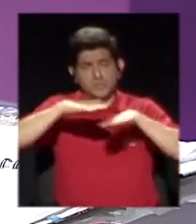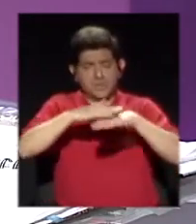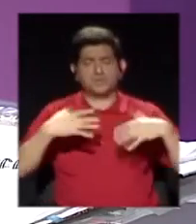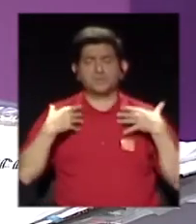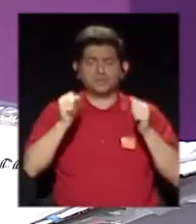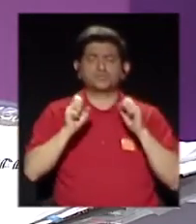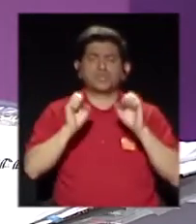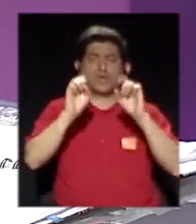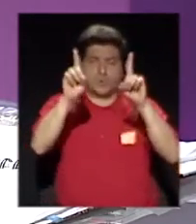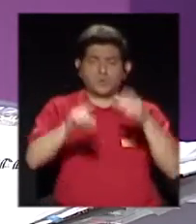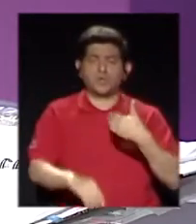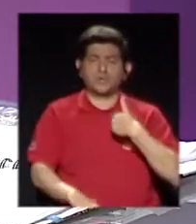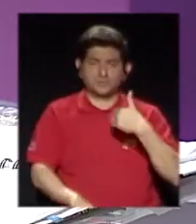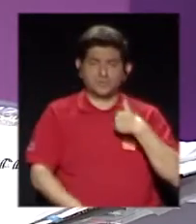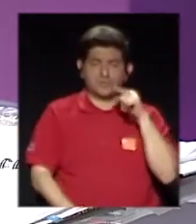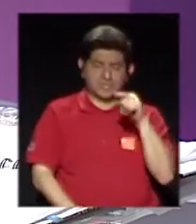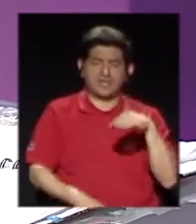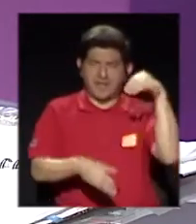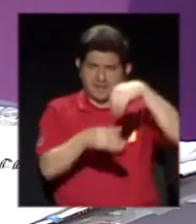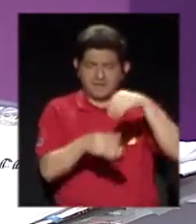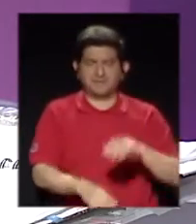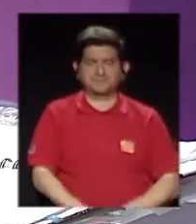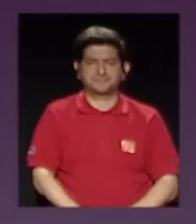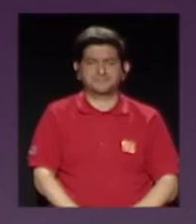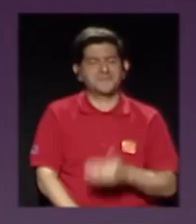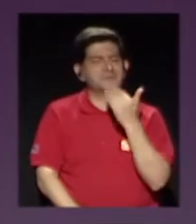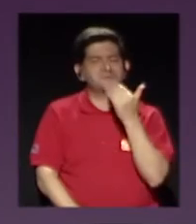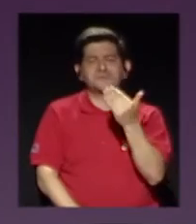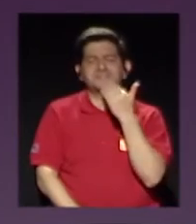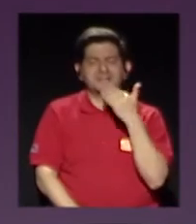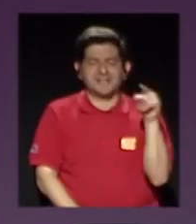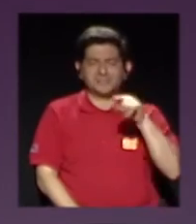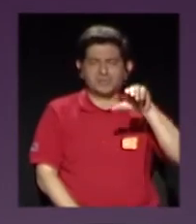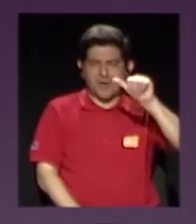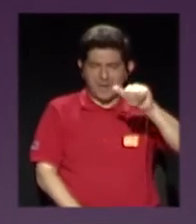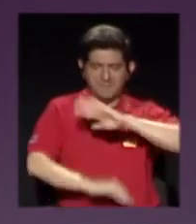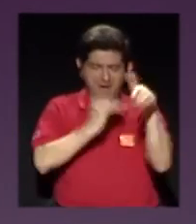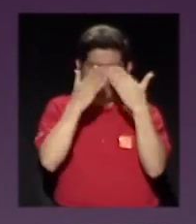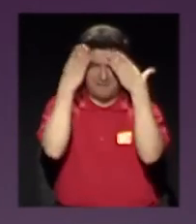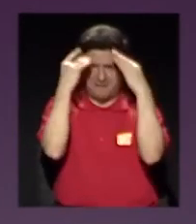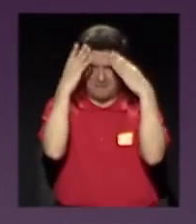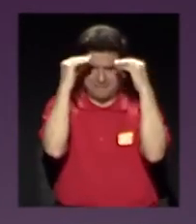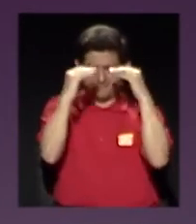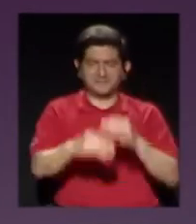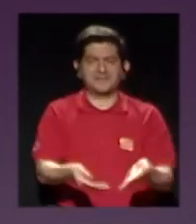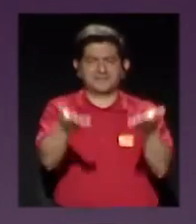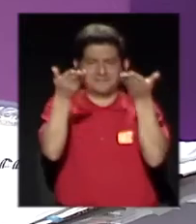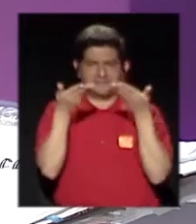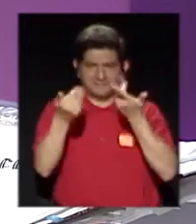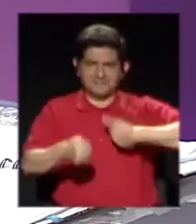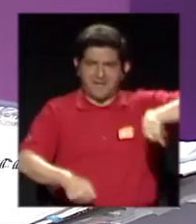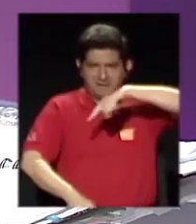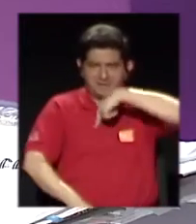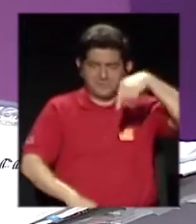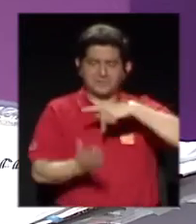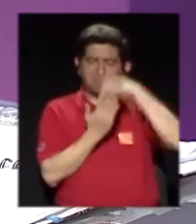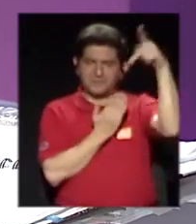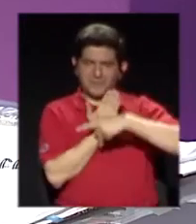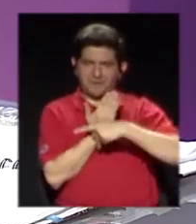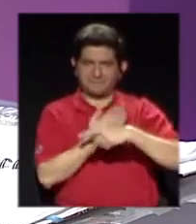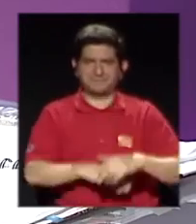educación que tendría que estar explica muchas gracias por el américa por toda la información que nos ha dado es en este